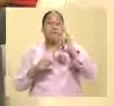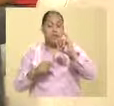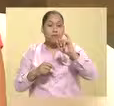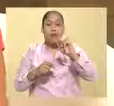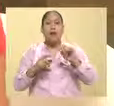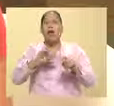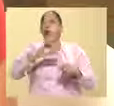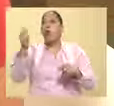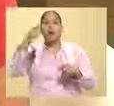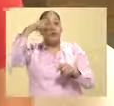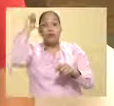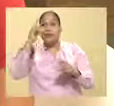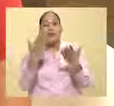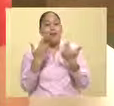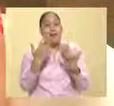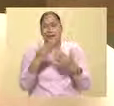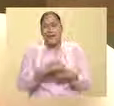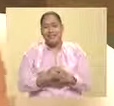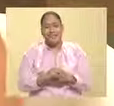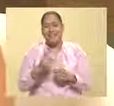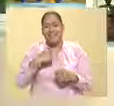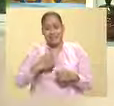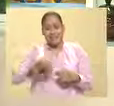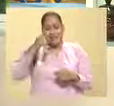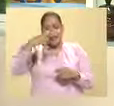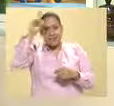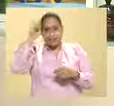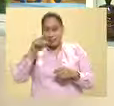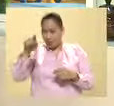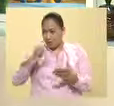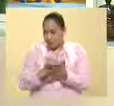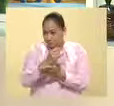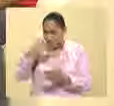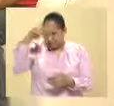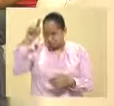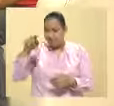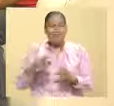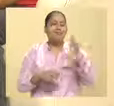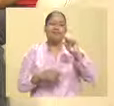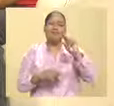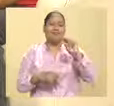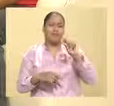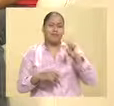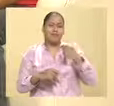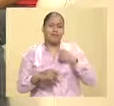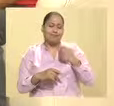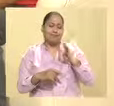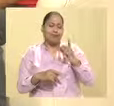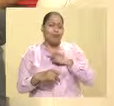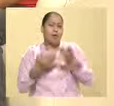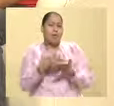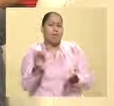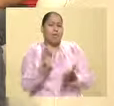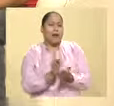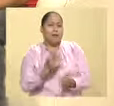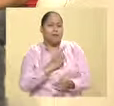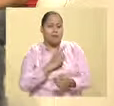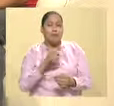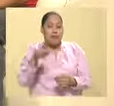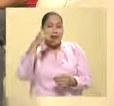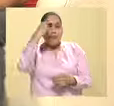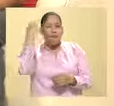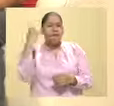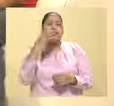ahora no hay otra loca que lo haya sido en boca no no en realidad esa fue muy fácil ahorita ya